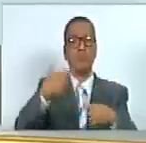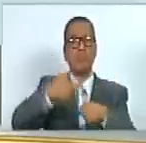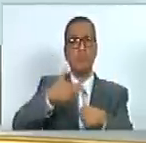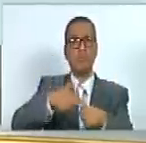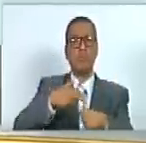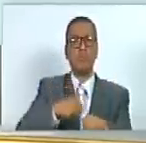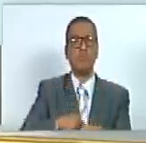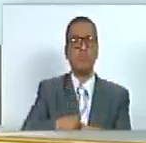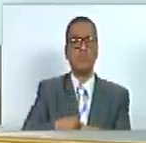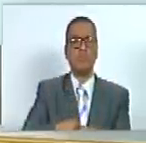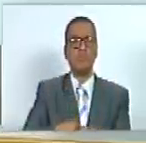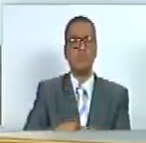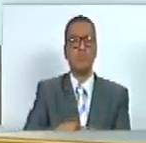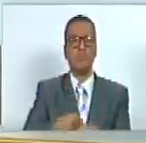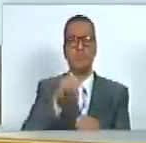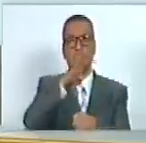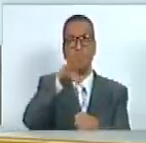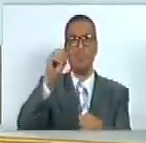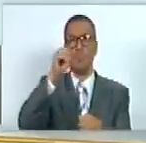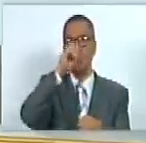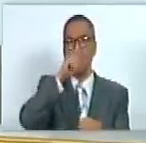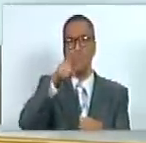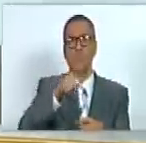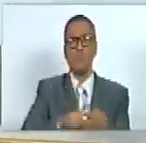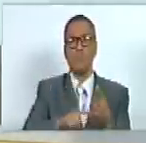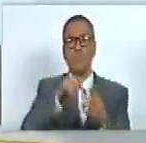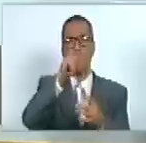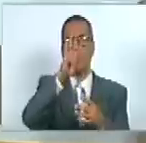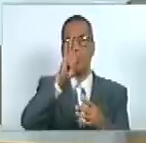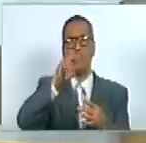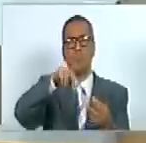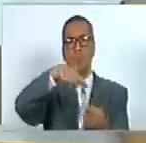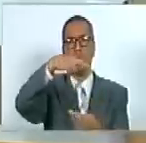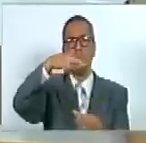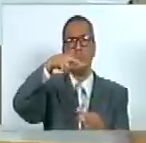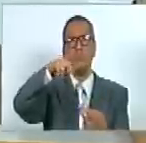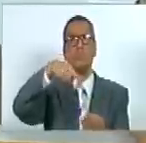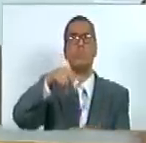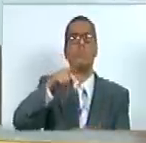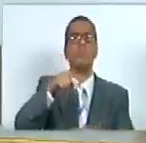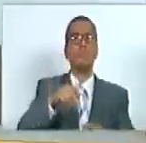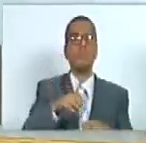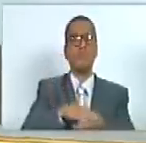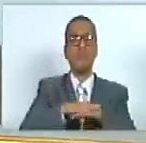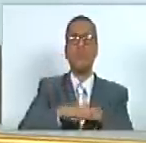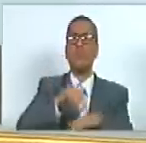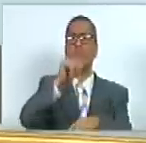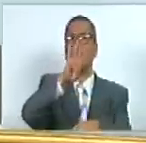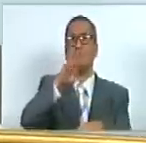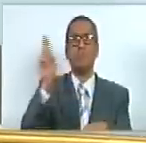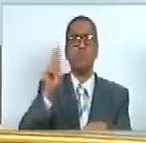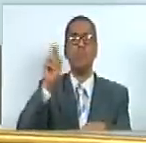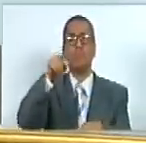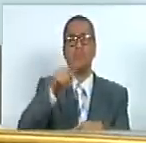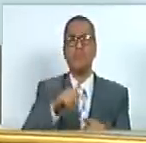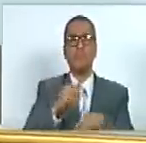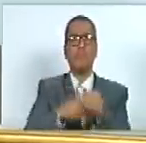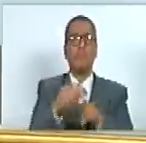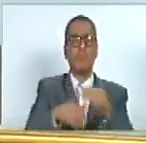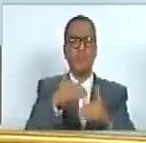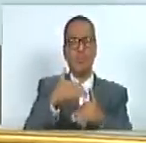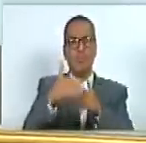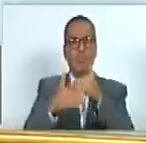petrolera en los 40 años de Cuarta República. Lo trasciende porque conforma un